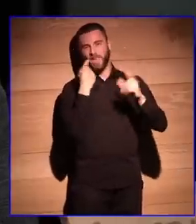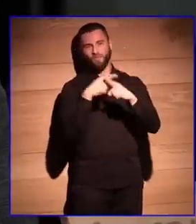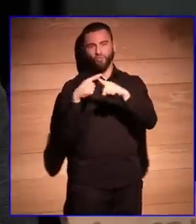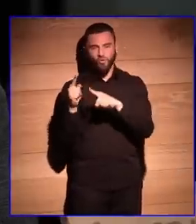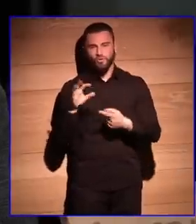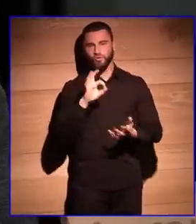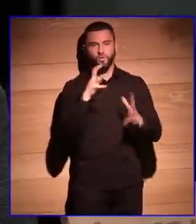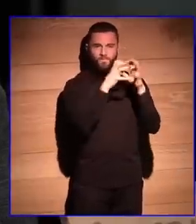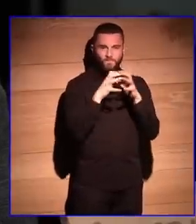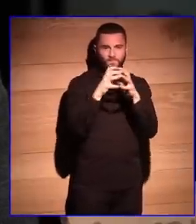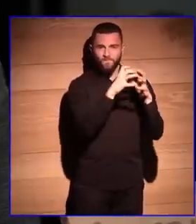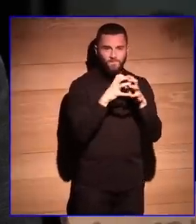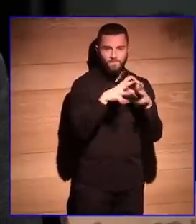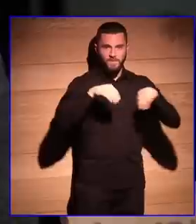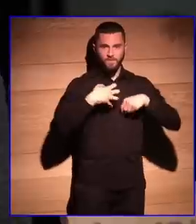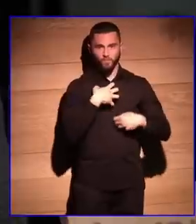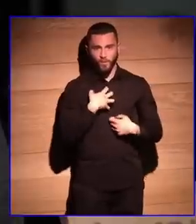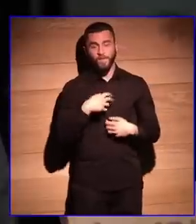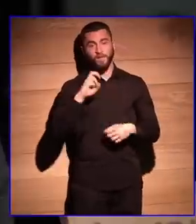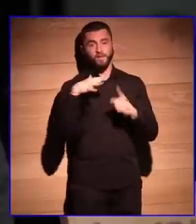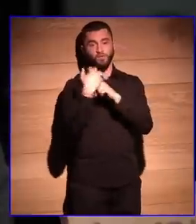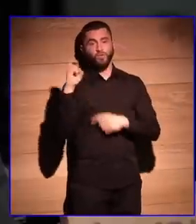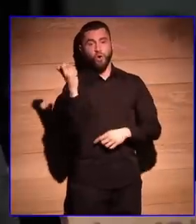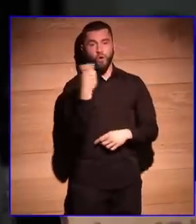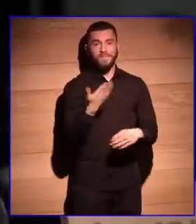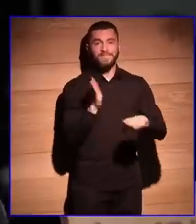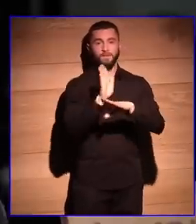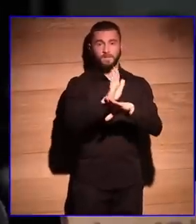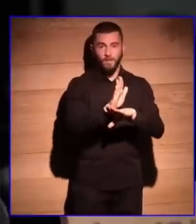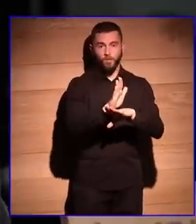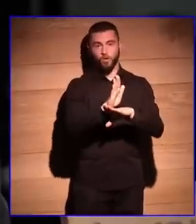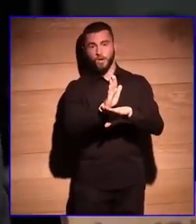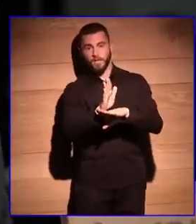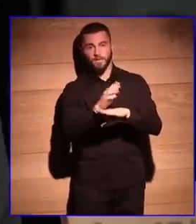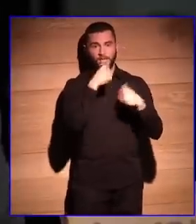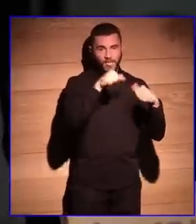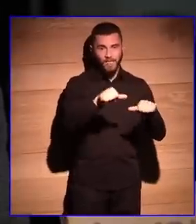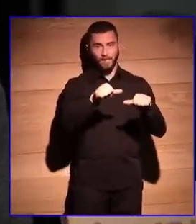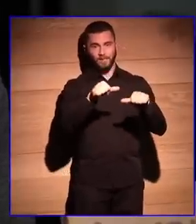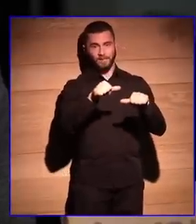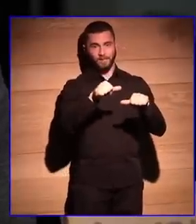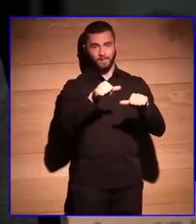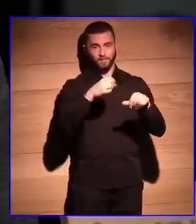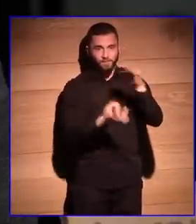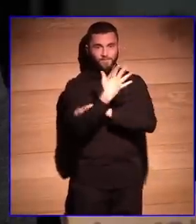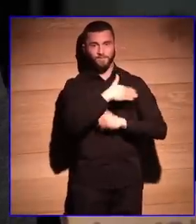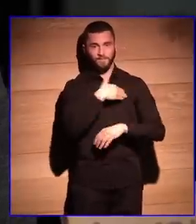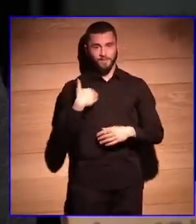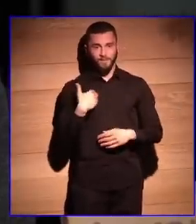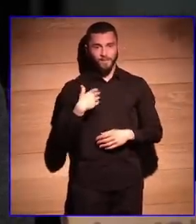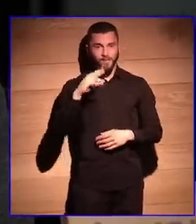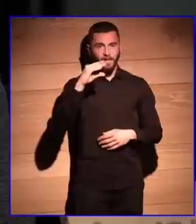y coartadas inasumibles, y en otros casos son simplemente representaciones de determinados arquetipos que tratan de encarnarse. Por ejemplo,